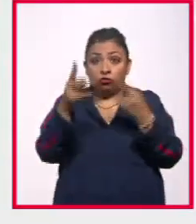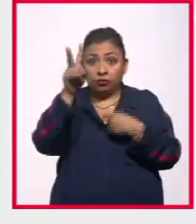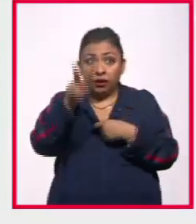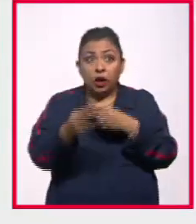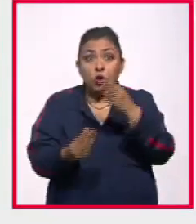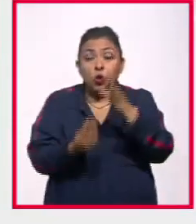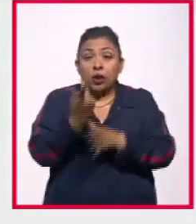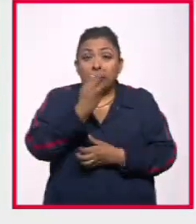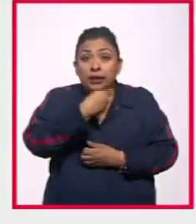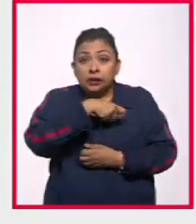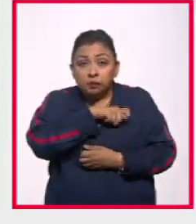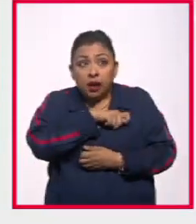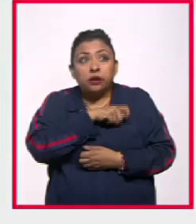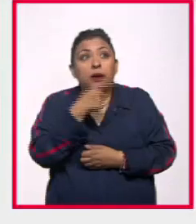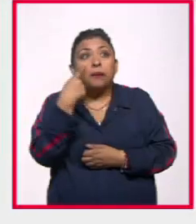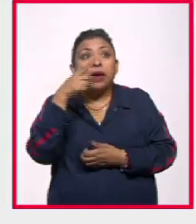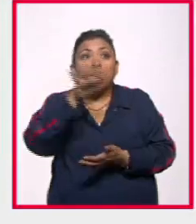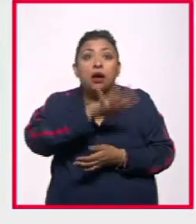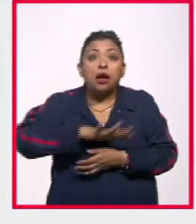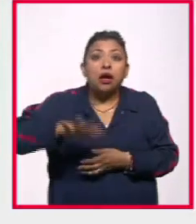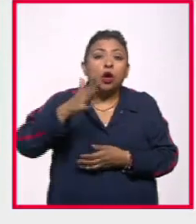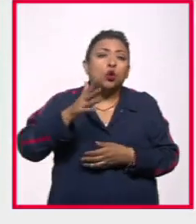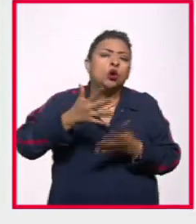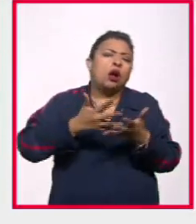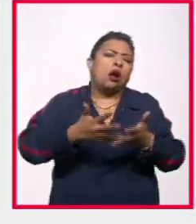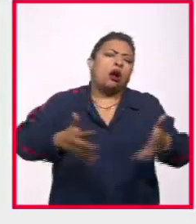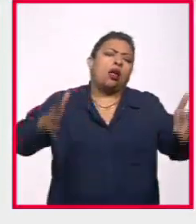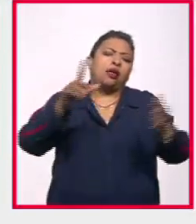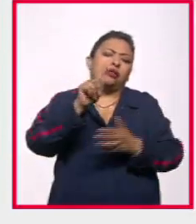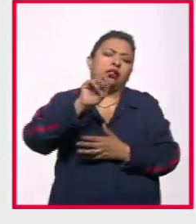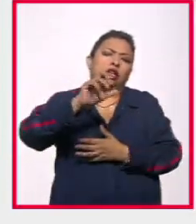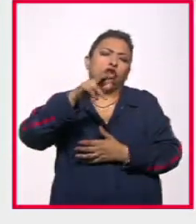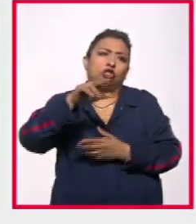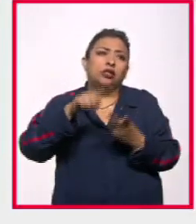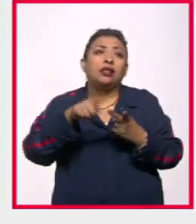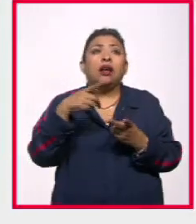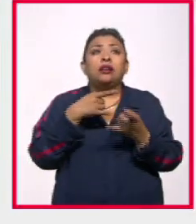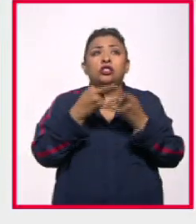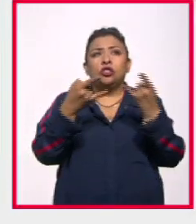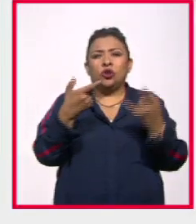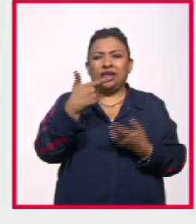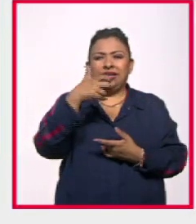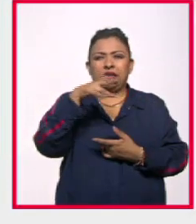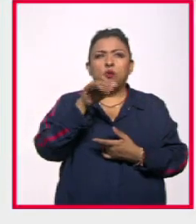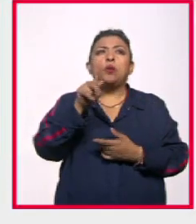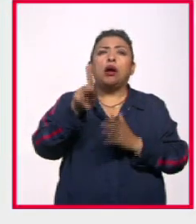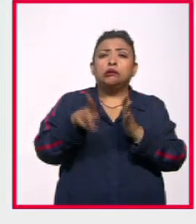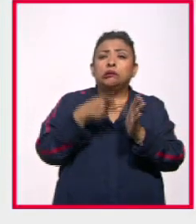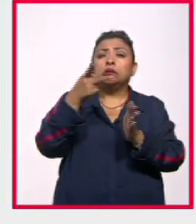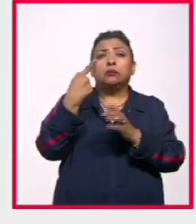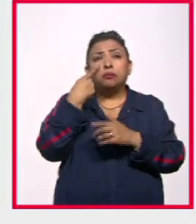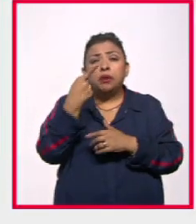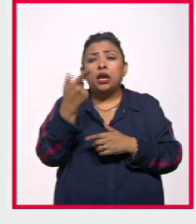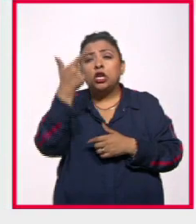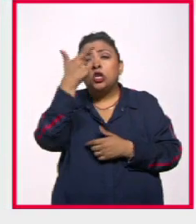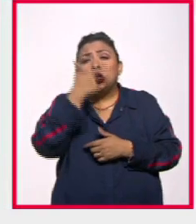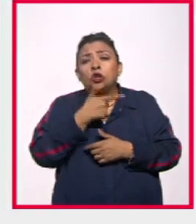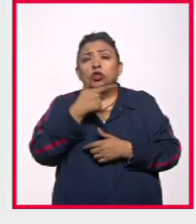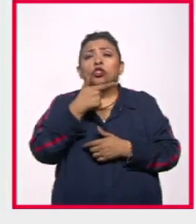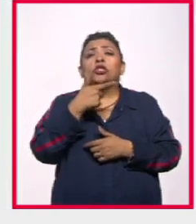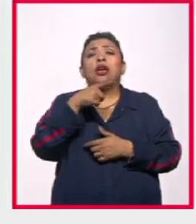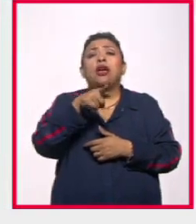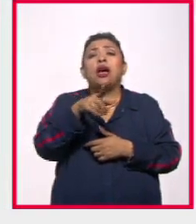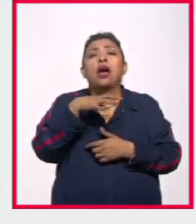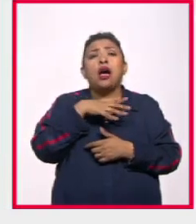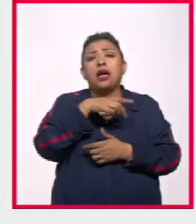de la Nueva España fluye la gran Tenochtitlán. En las crónicas de Guillermo Prieto vuelven a cada rato los anocheceres decimonónicos